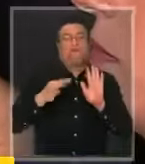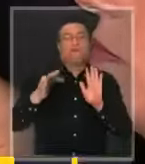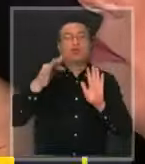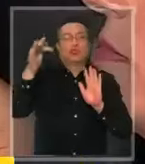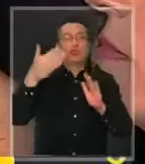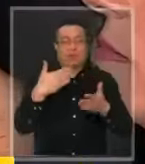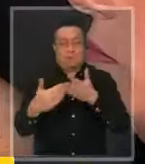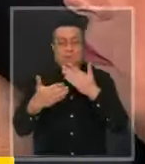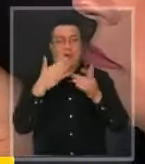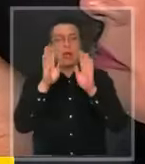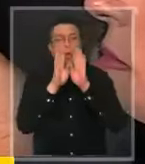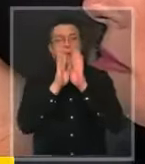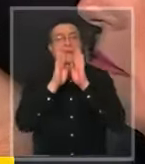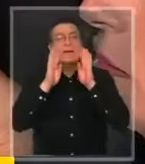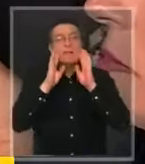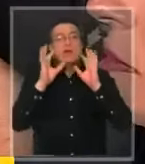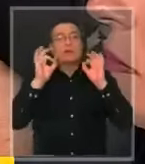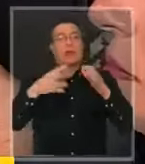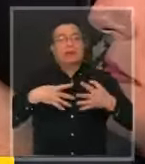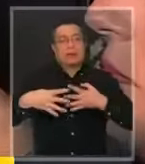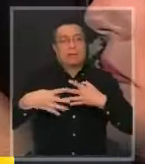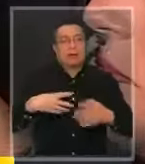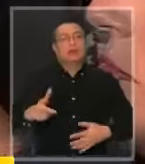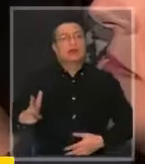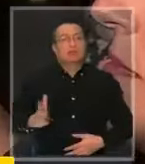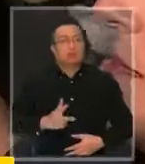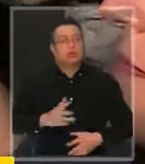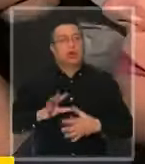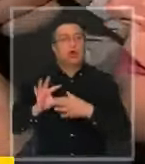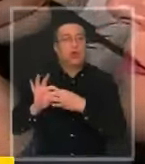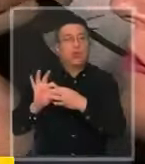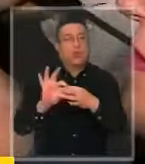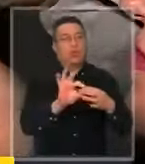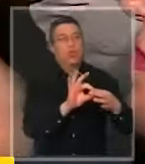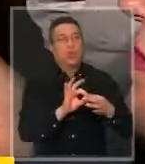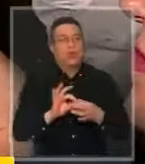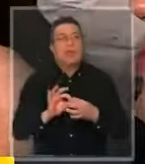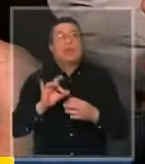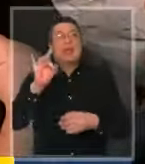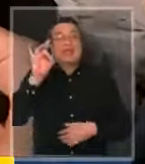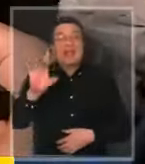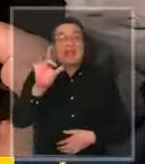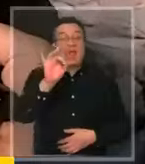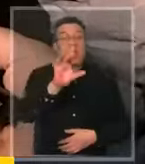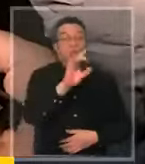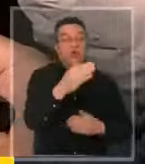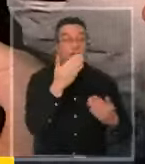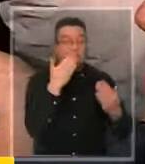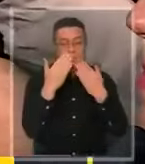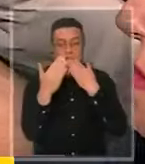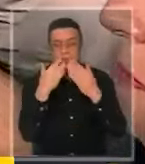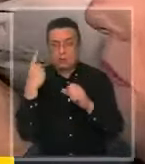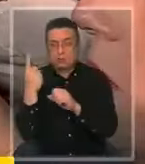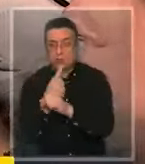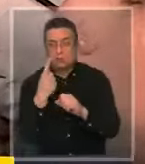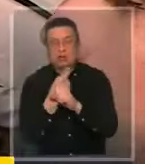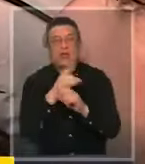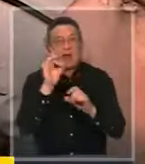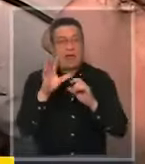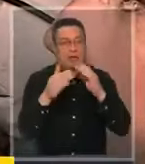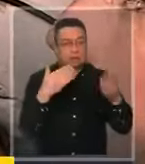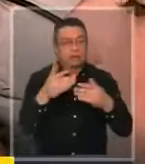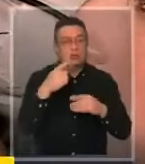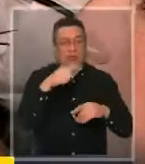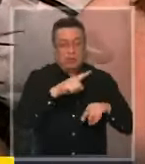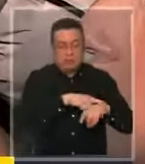las manos limpias, de manera transparente y honesta, con unidad, y donde cada uno de los conversatorios, cada una de las conversaciones que tuvimos